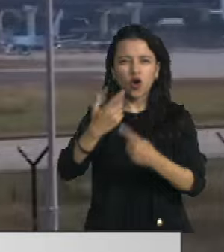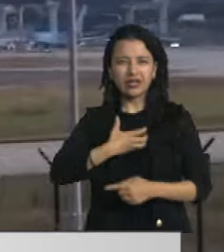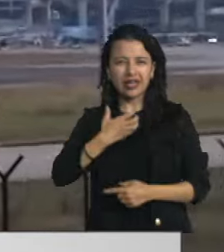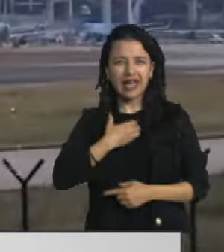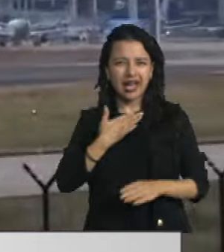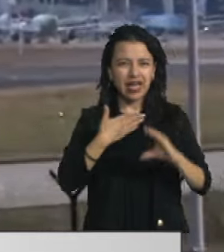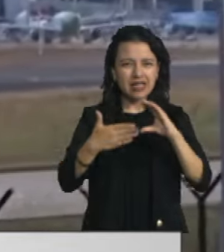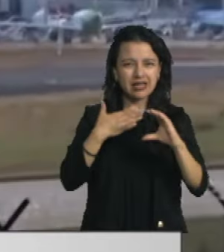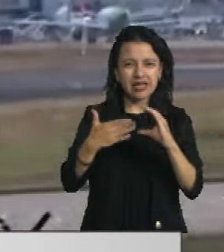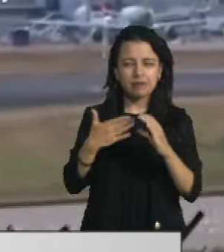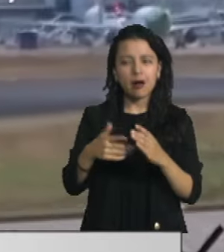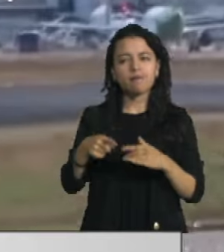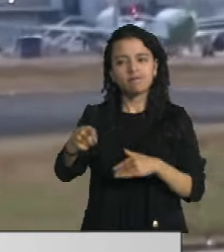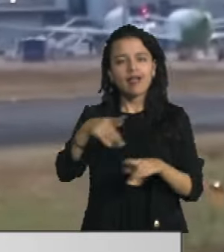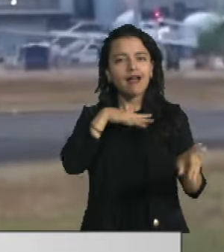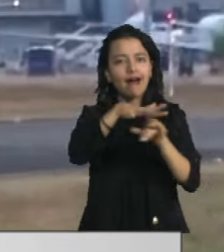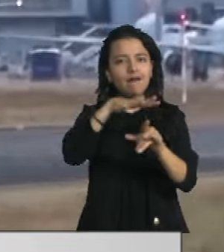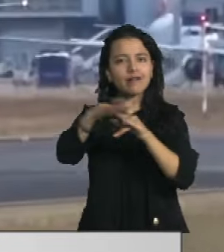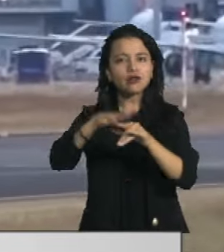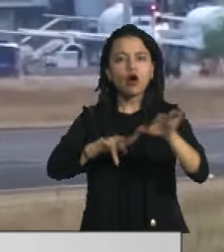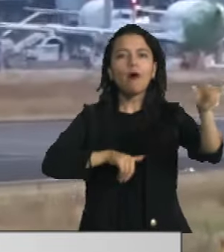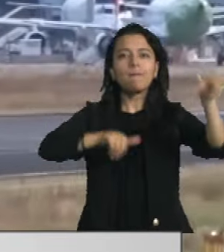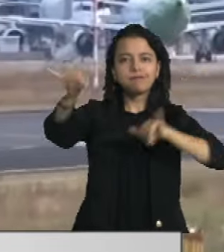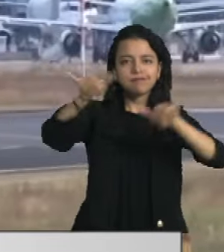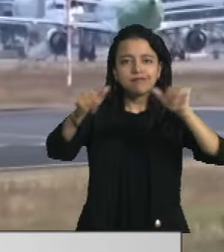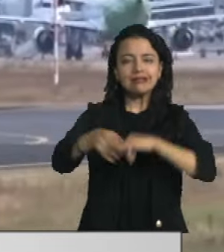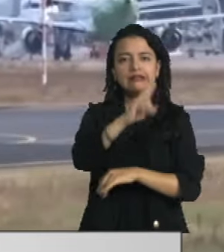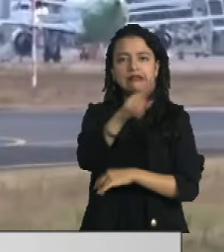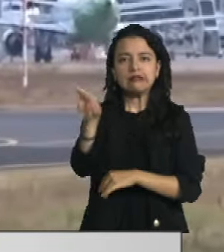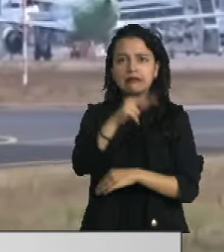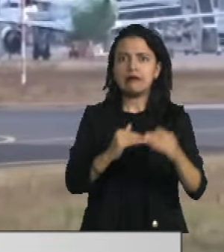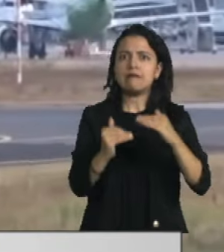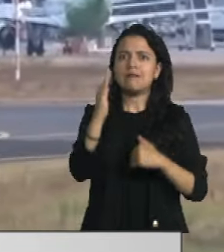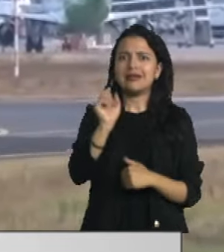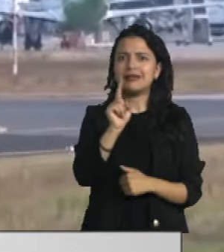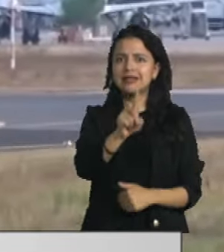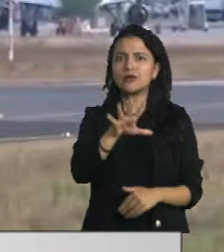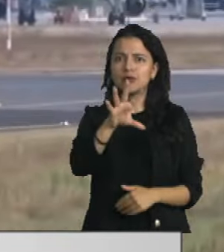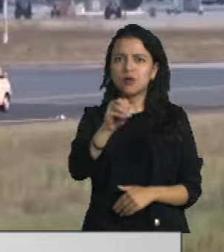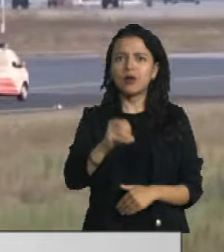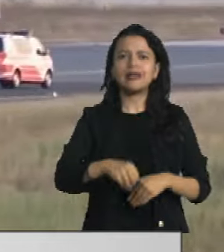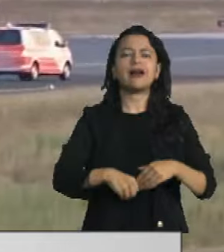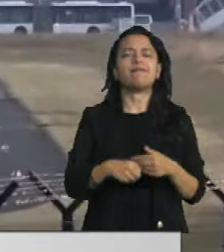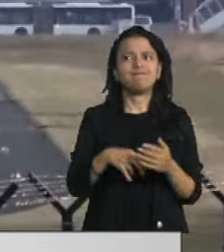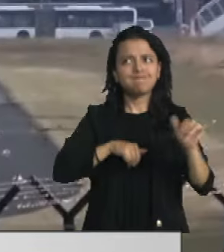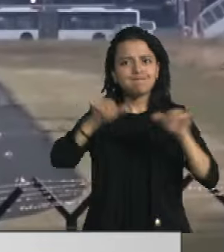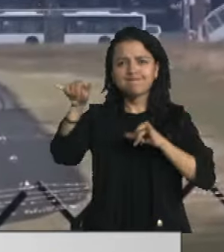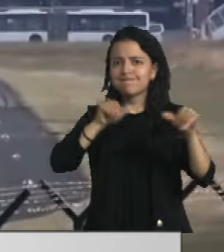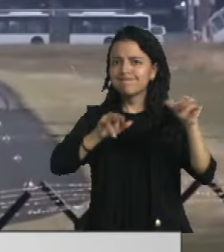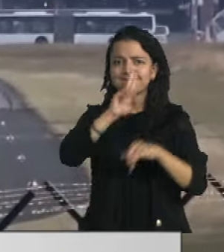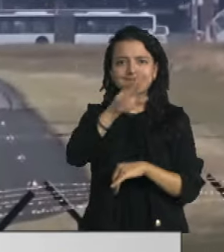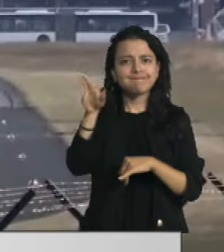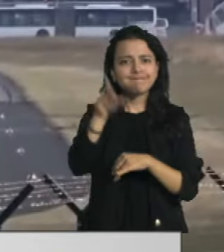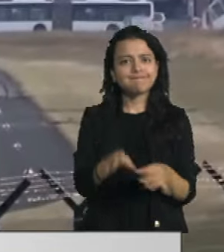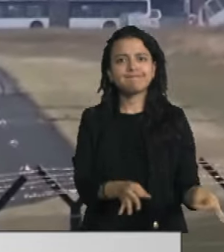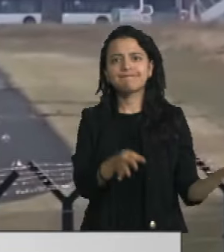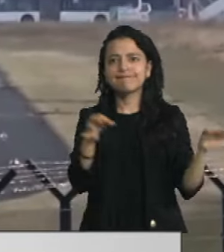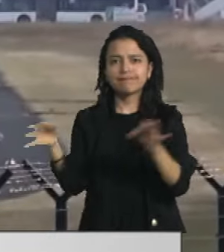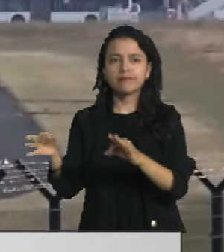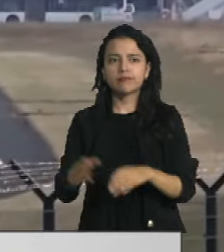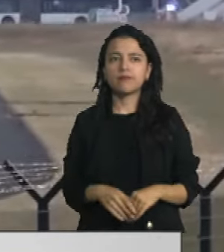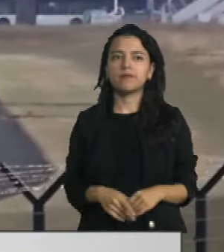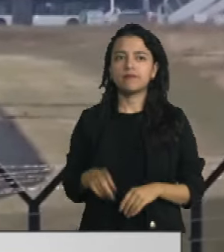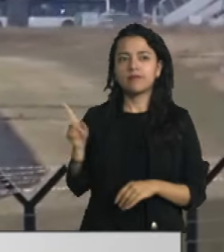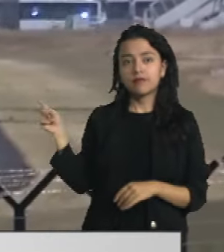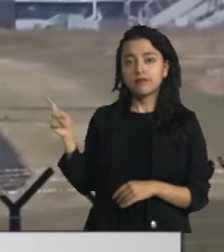El aeropuerto más transitado del país canceló más de 150 vuelos después de que activistas climáticos hicieran un